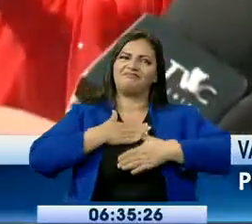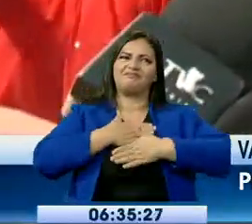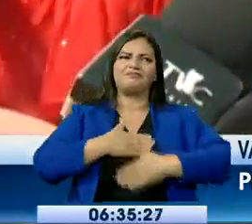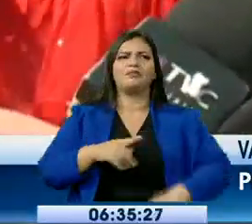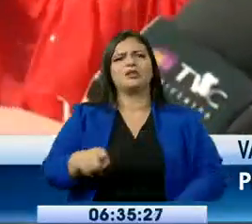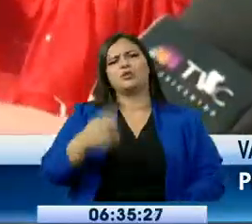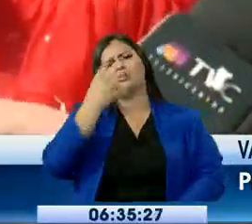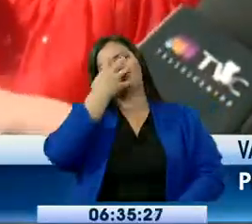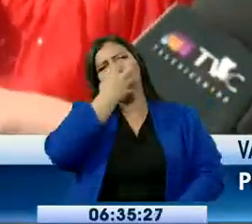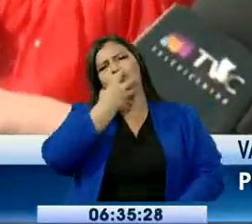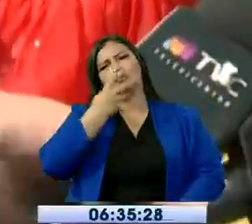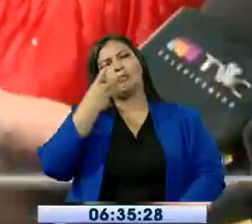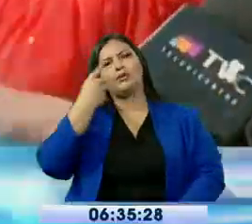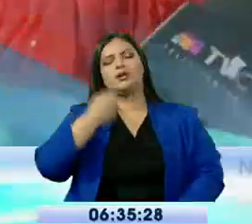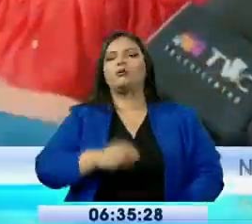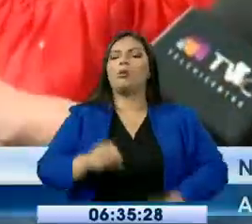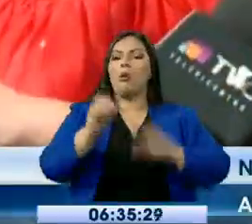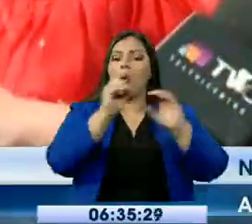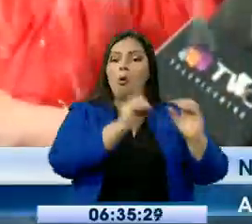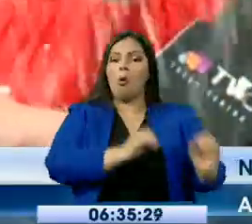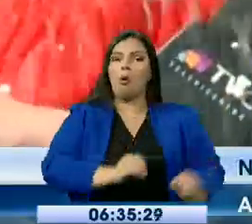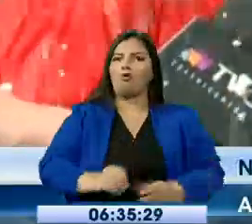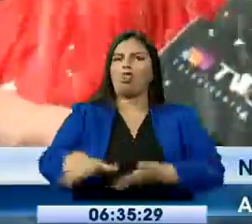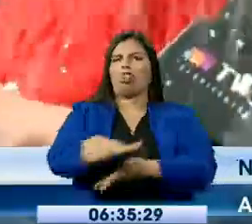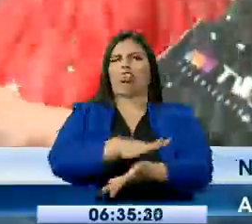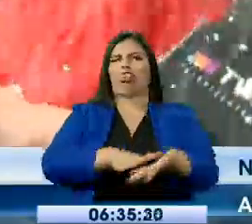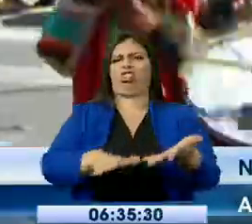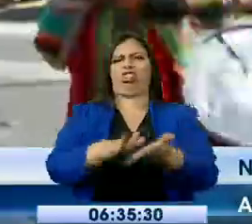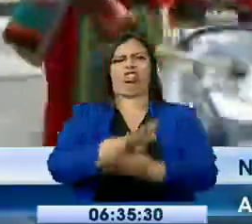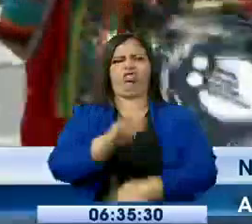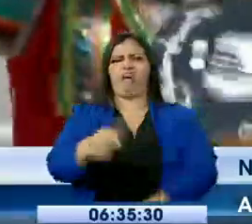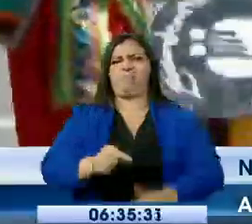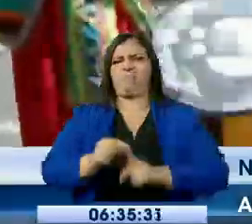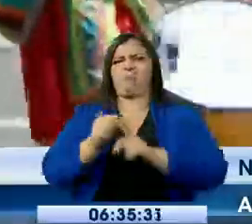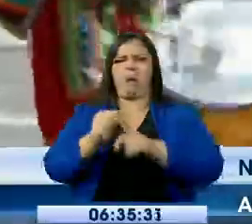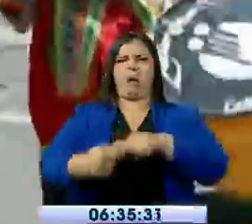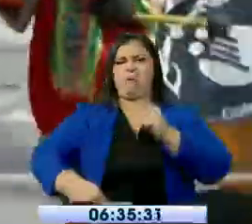linda, una organización, no se ve agua, grosería.